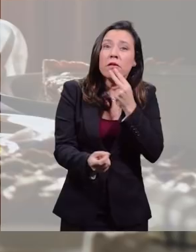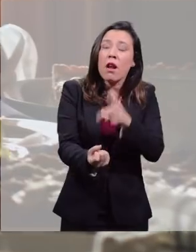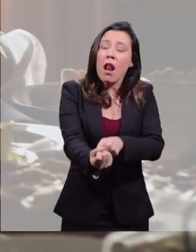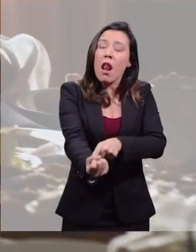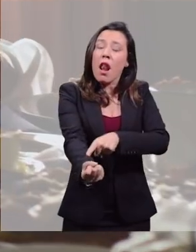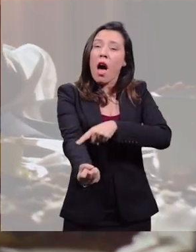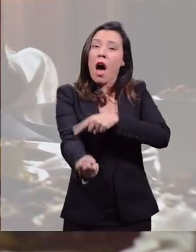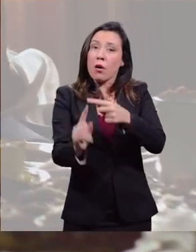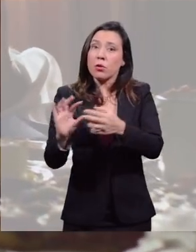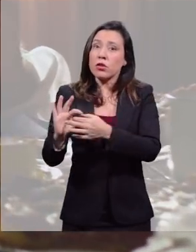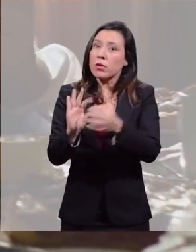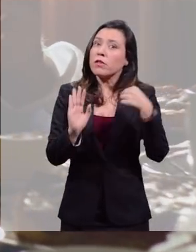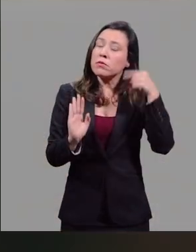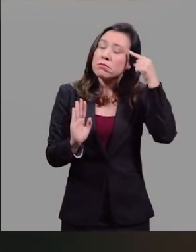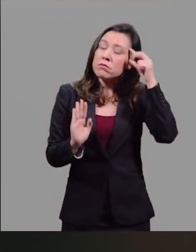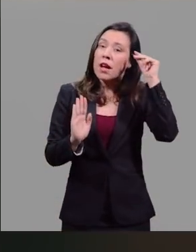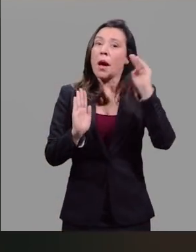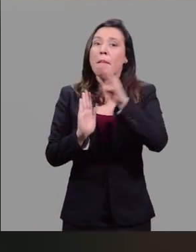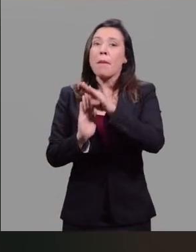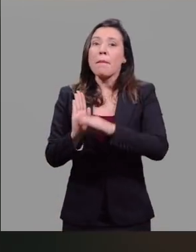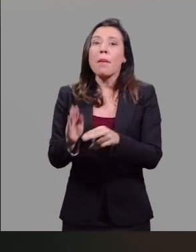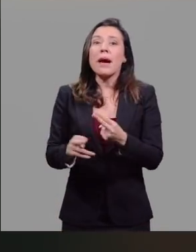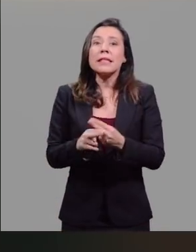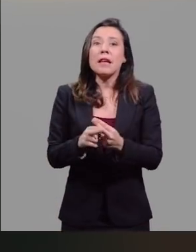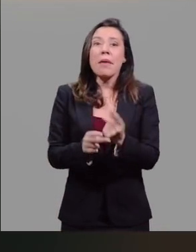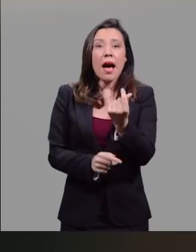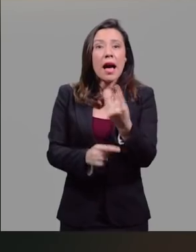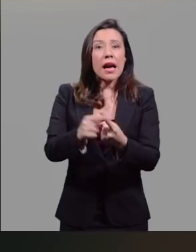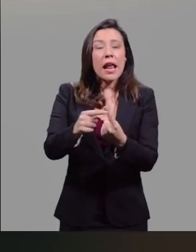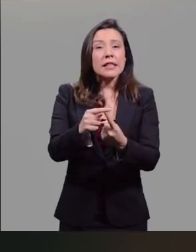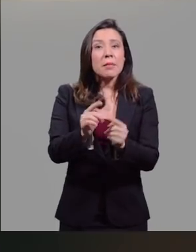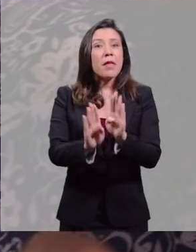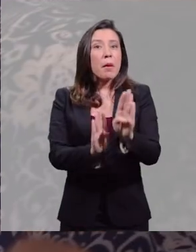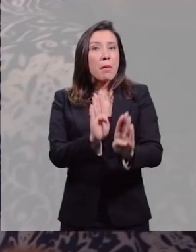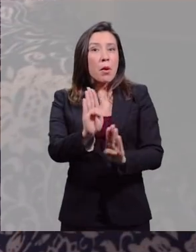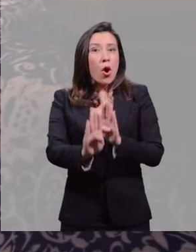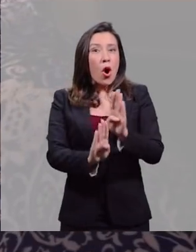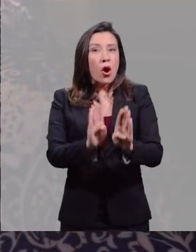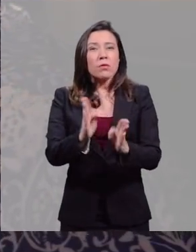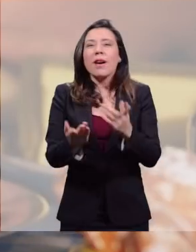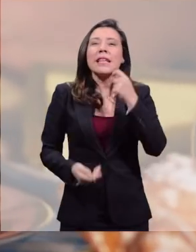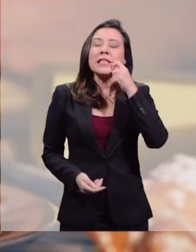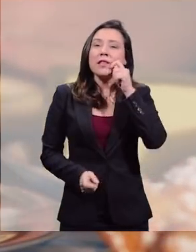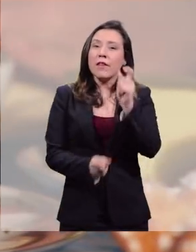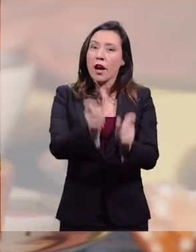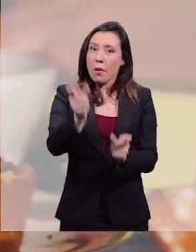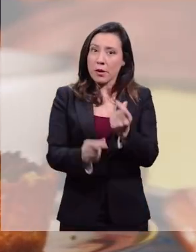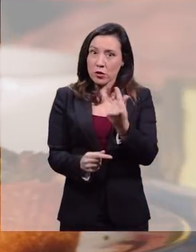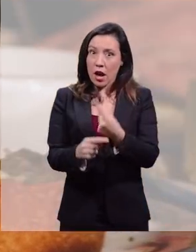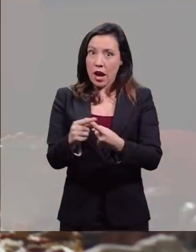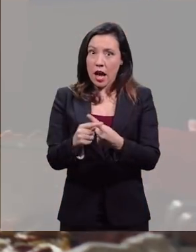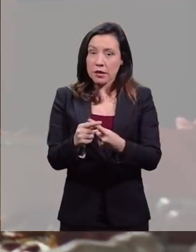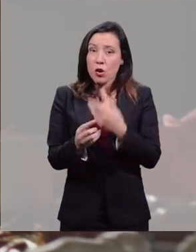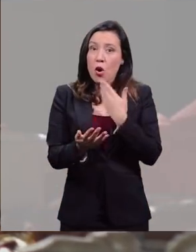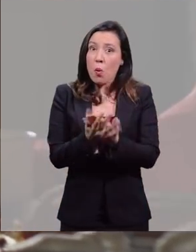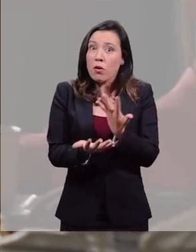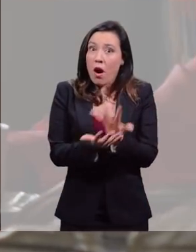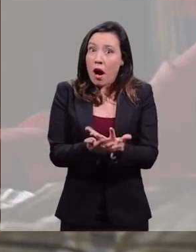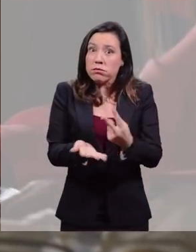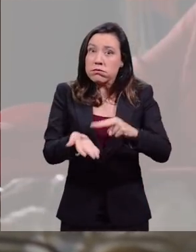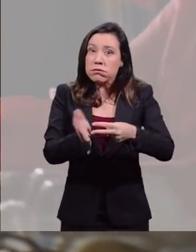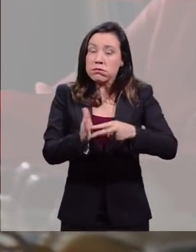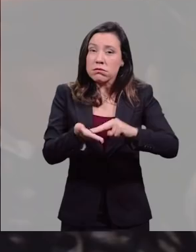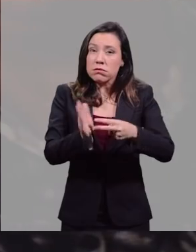eso vamos a crear un programa que se llama Clase Media Protegida, que significa que la clase media, cuando enfrente